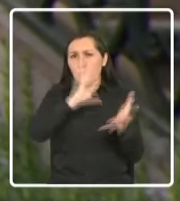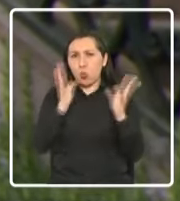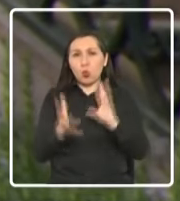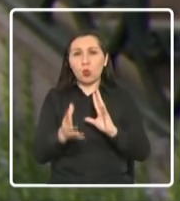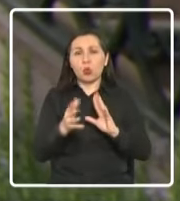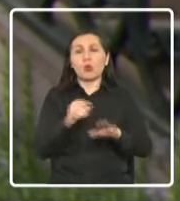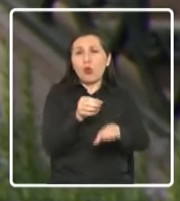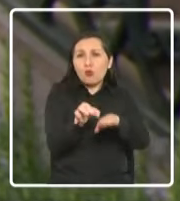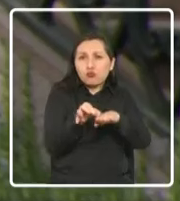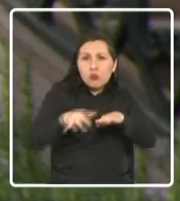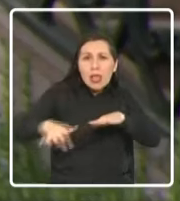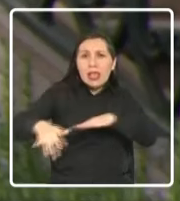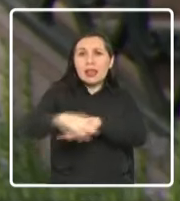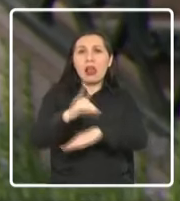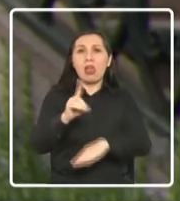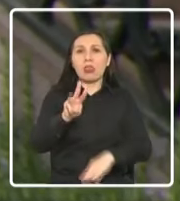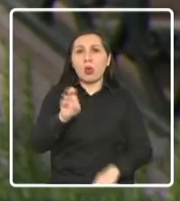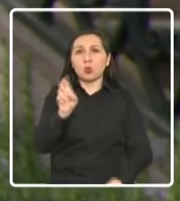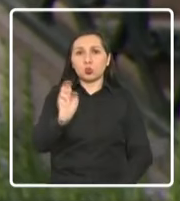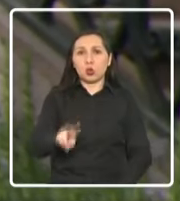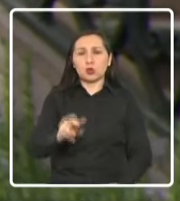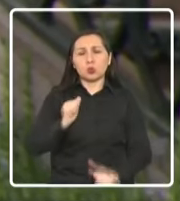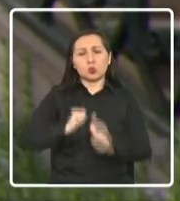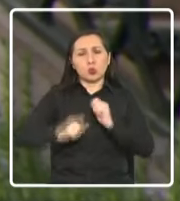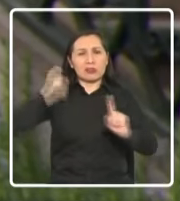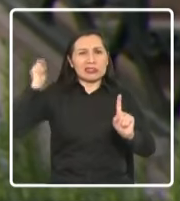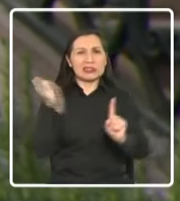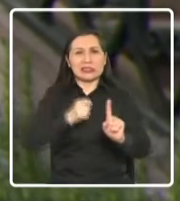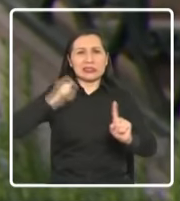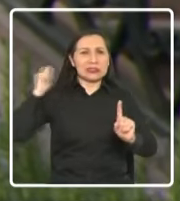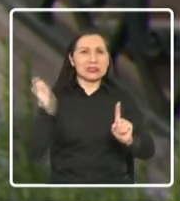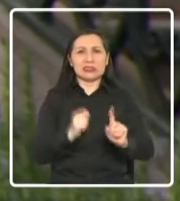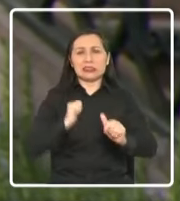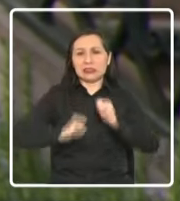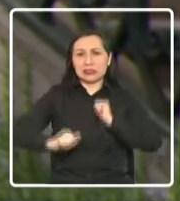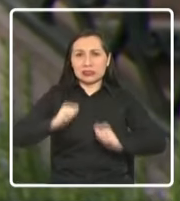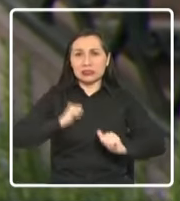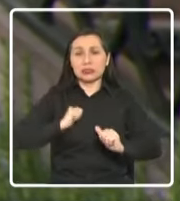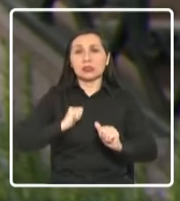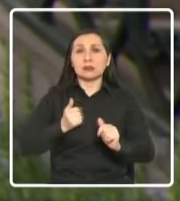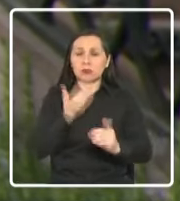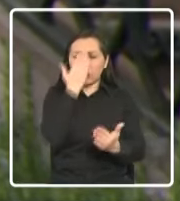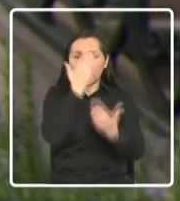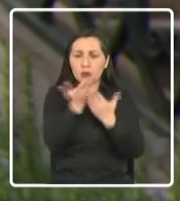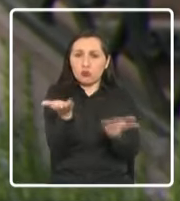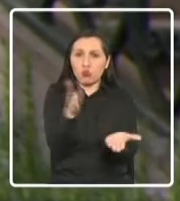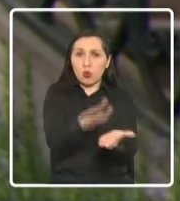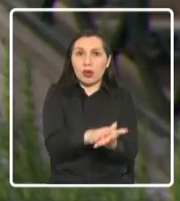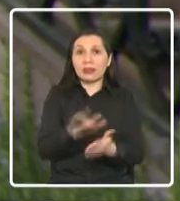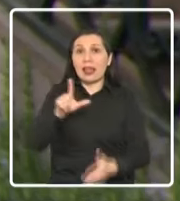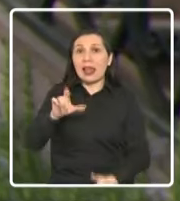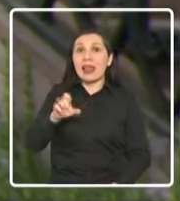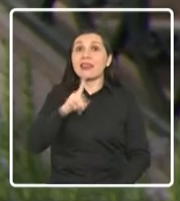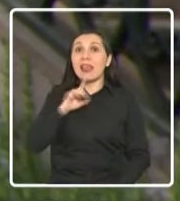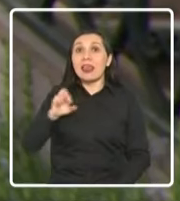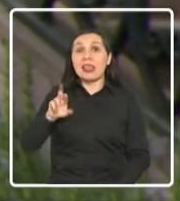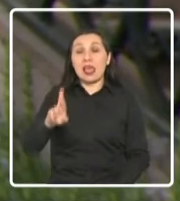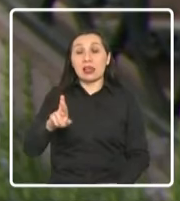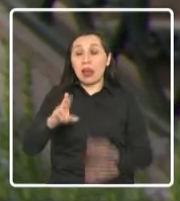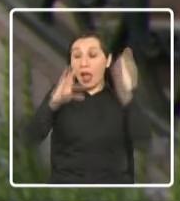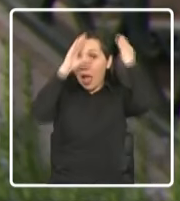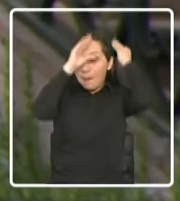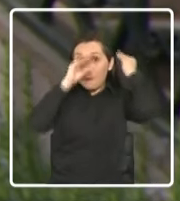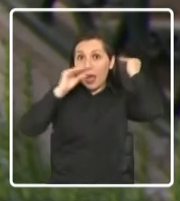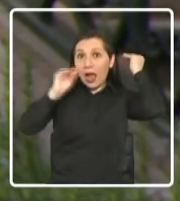Isla Dawson. Enfrentó la tortura y enfrentó la muerte. De Orlando Letelier sabemos que, como